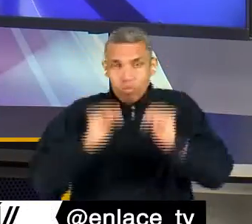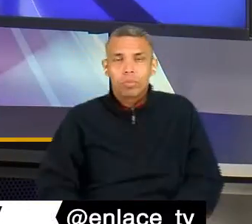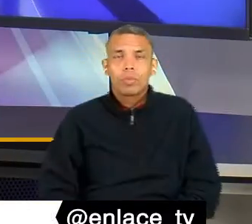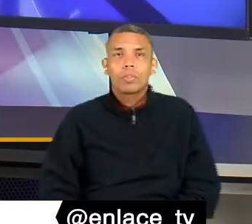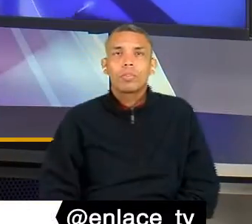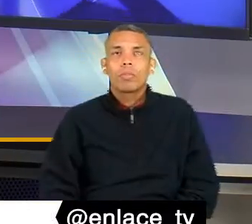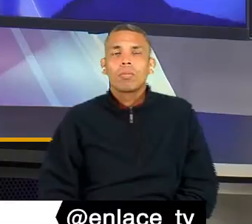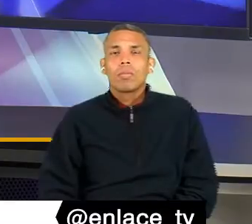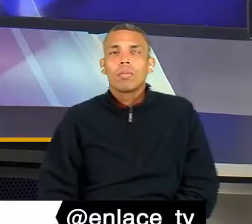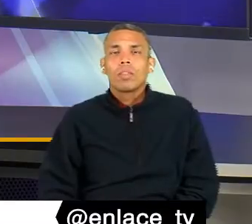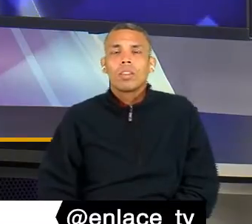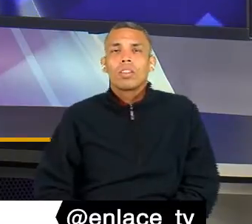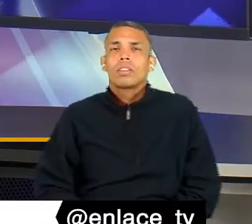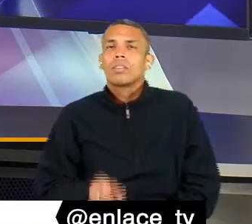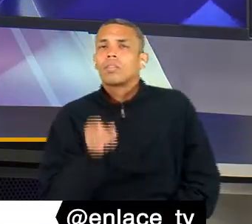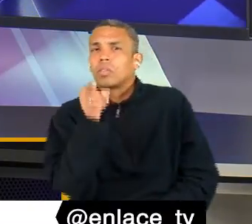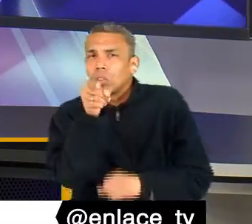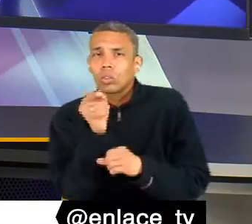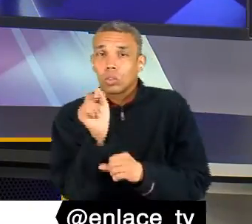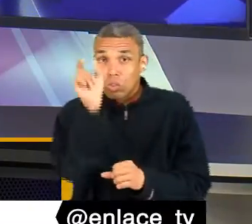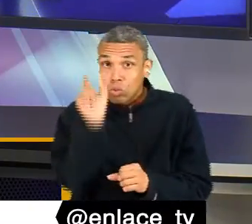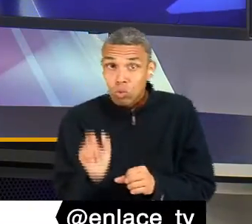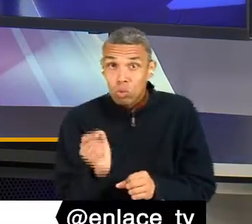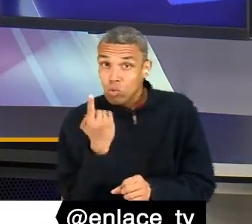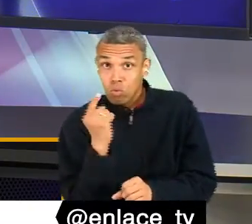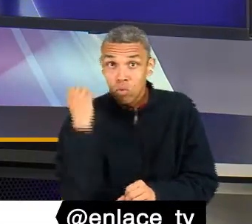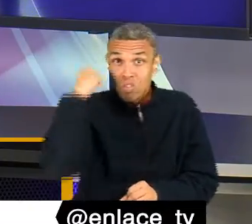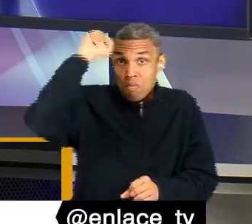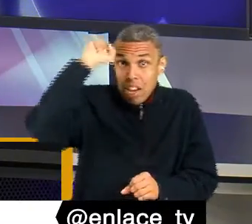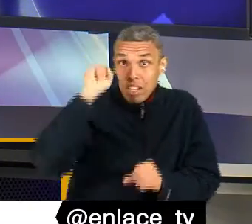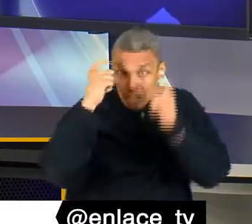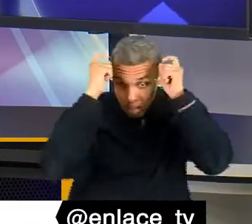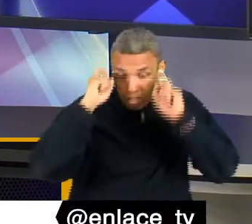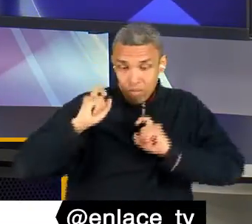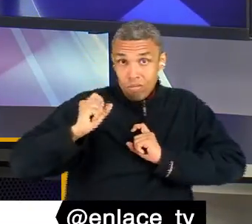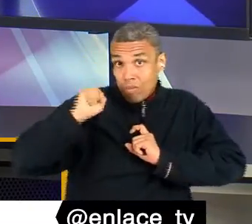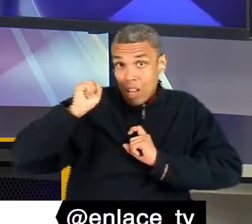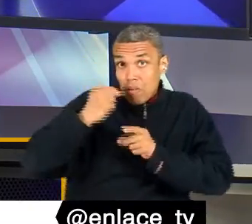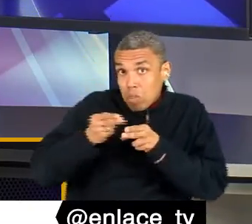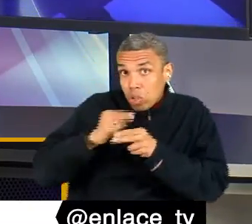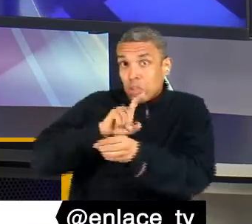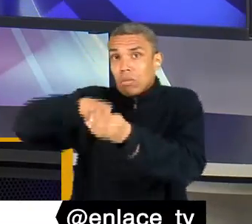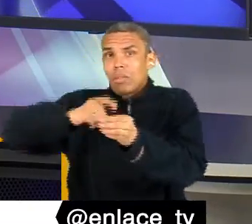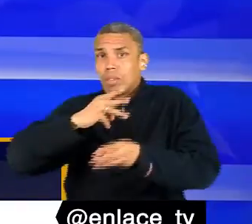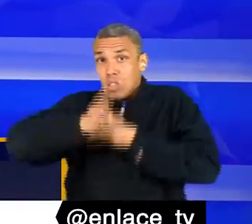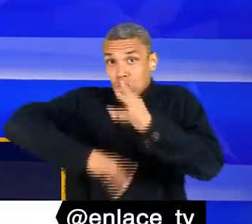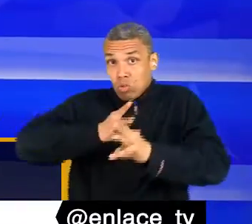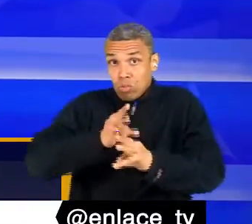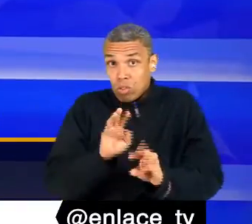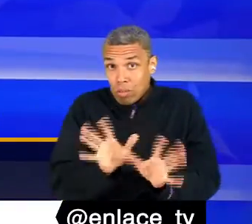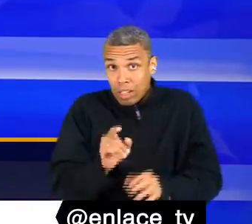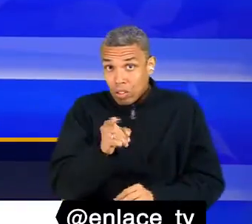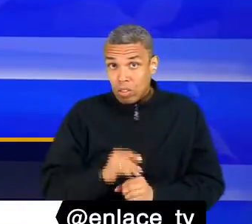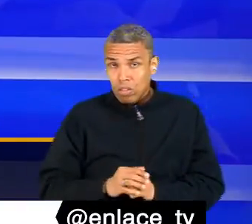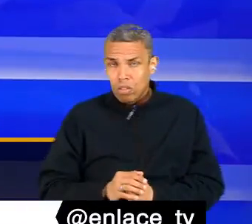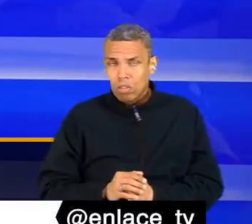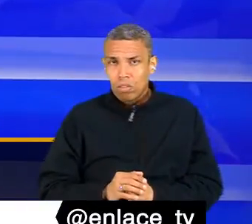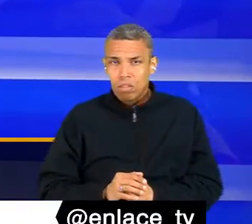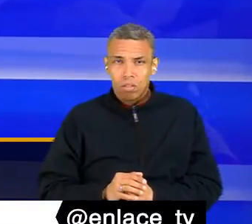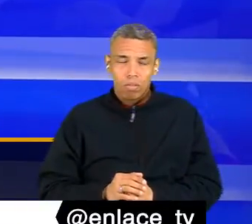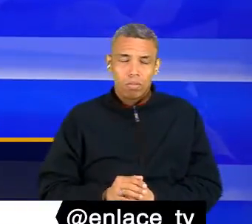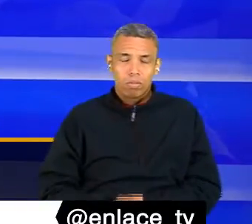¿Cuántos de sus compañeros clasificaron? ¿Cuántos barranqueños están en esta próxima competencia? Hay un promedio de